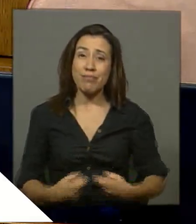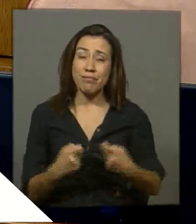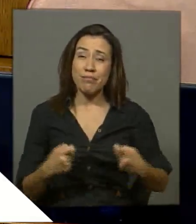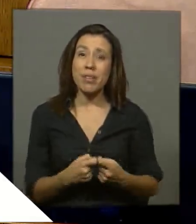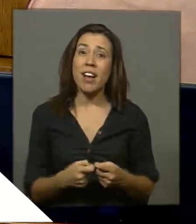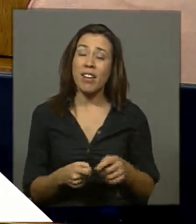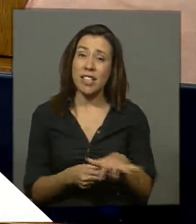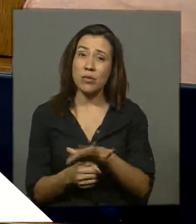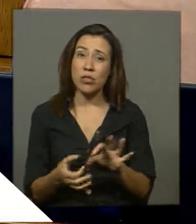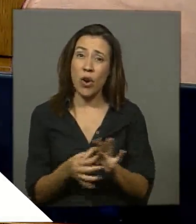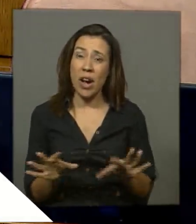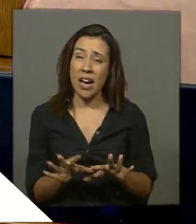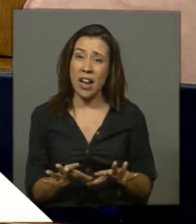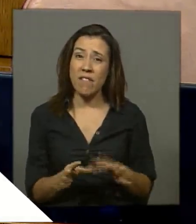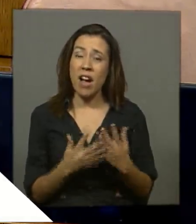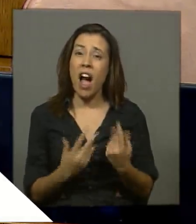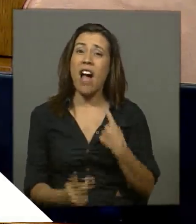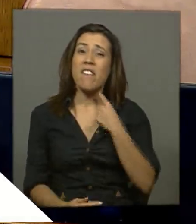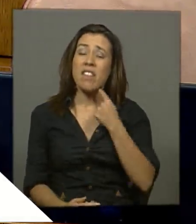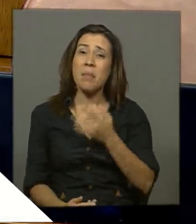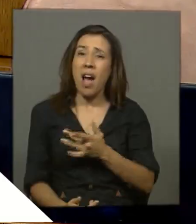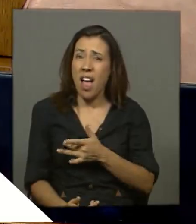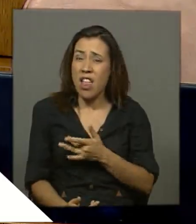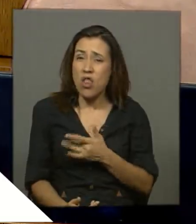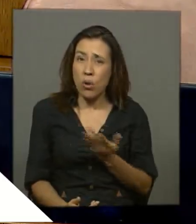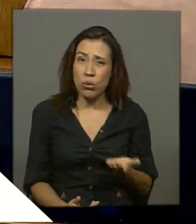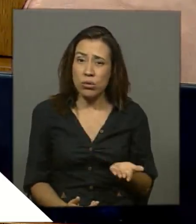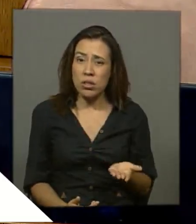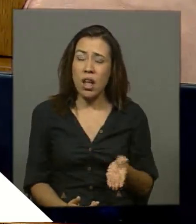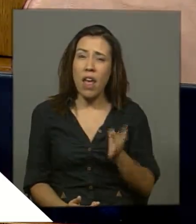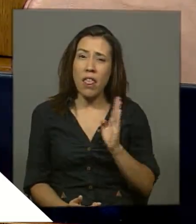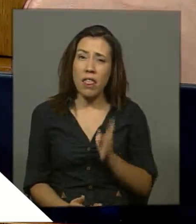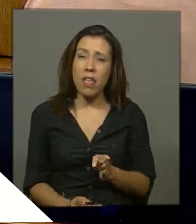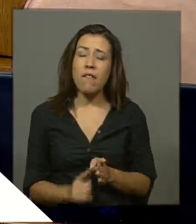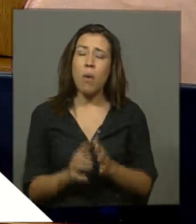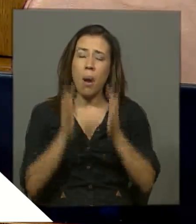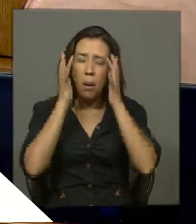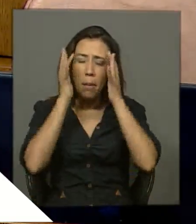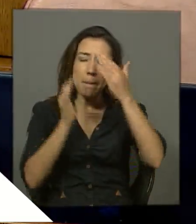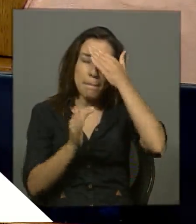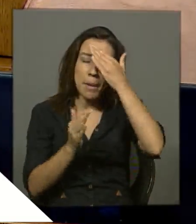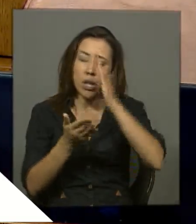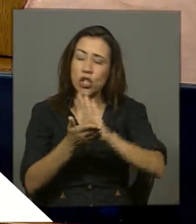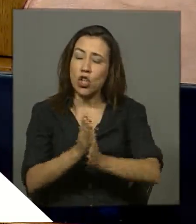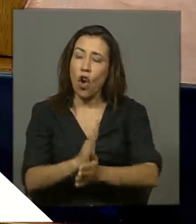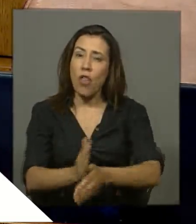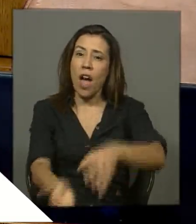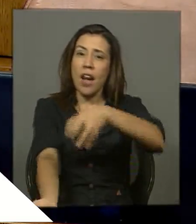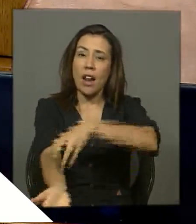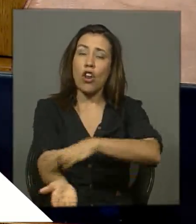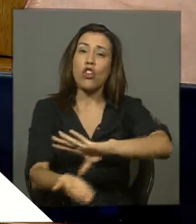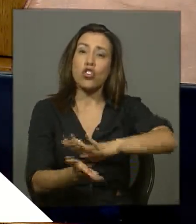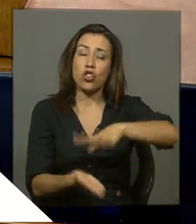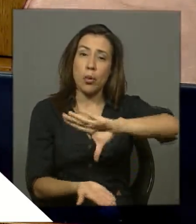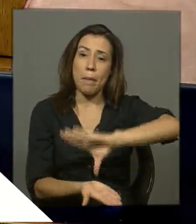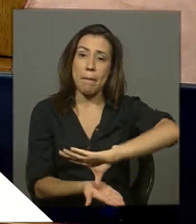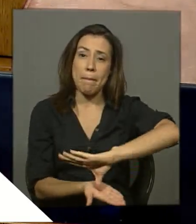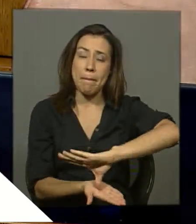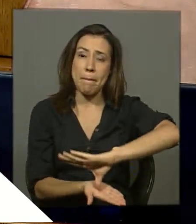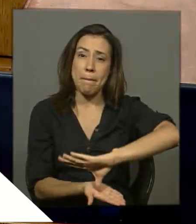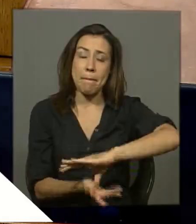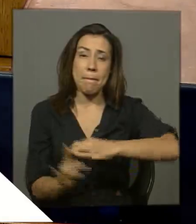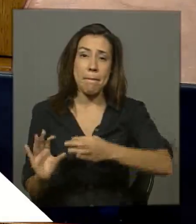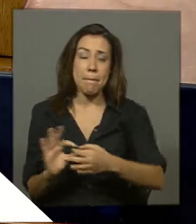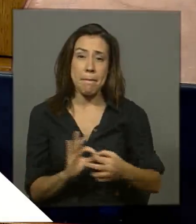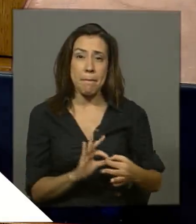hecho grave que ha tenido víctimas inocentes y debe motivar la preocupación de toda la región y de todo el país por lo